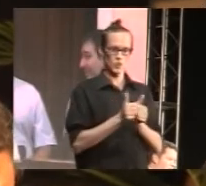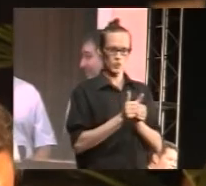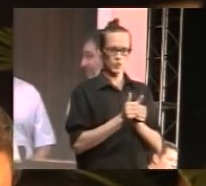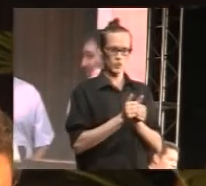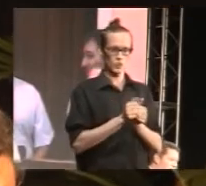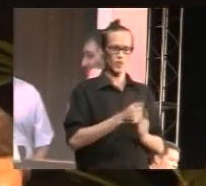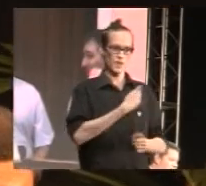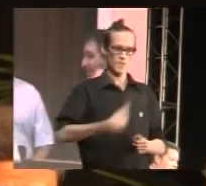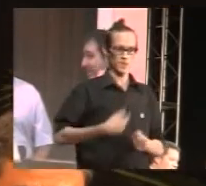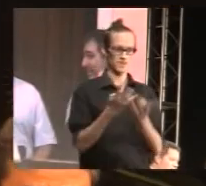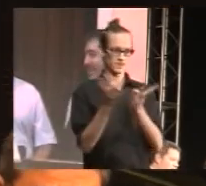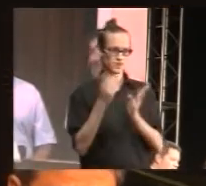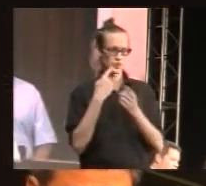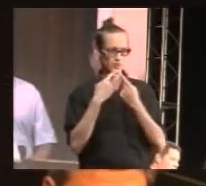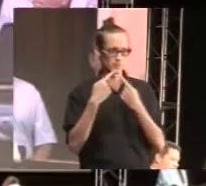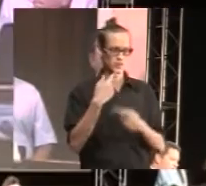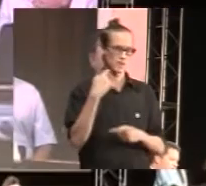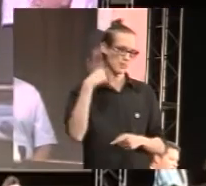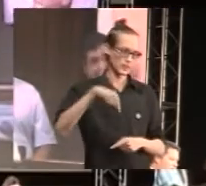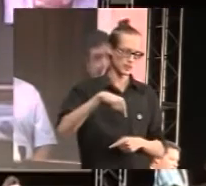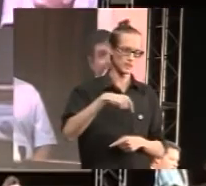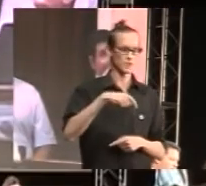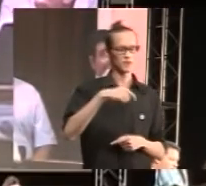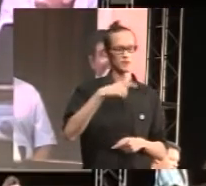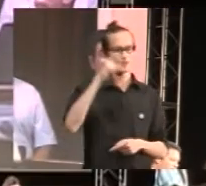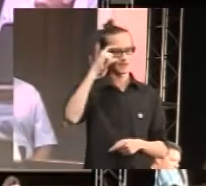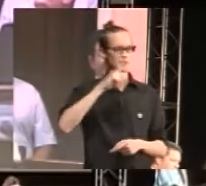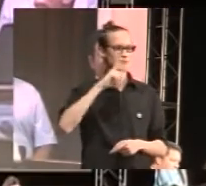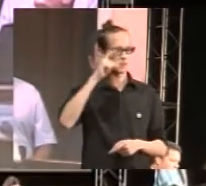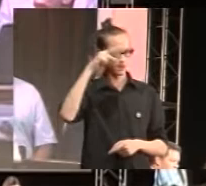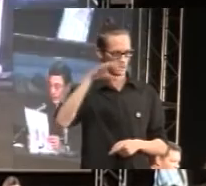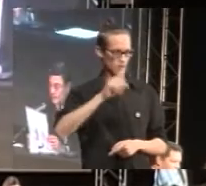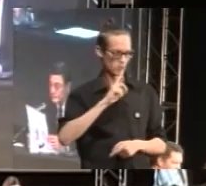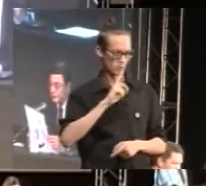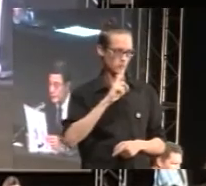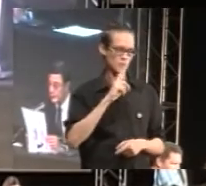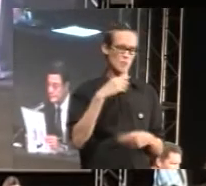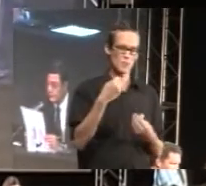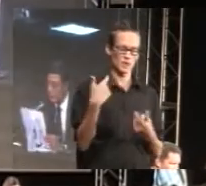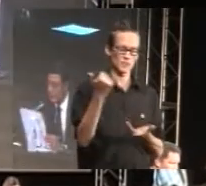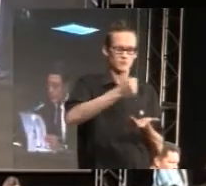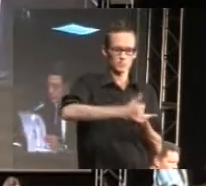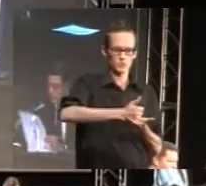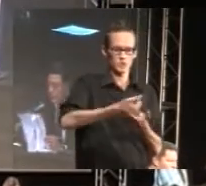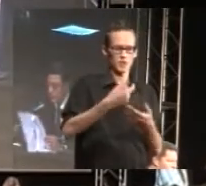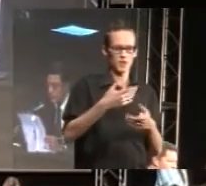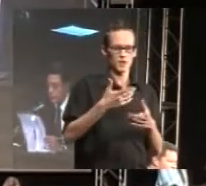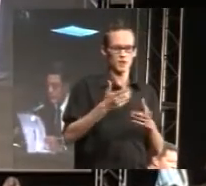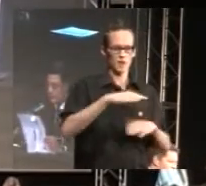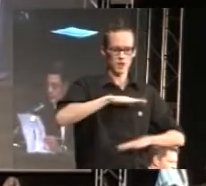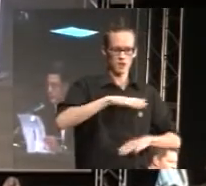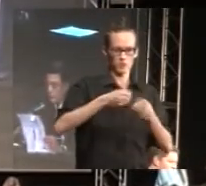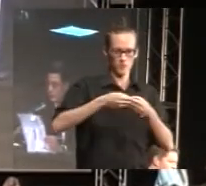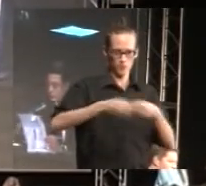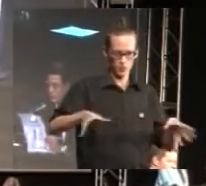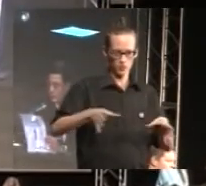Honorable Consejo Deliberante de la Ciudad de Paraná, doctora Josefina Etienot, para participar de la ceremonia de apertura correspondiente